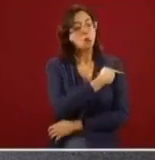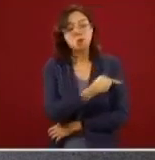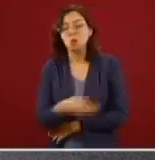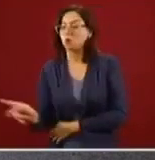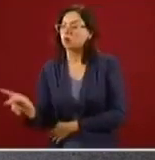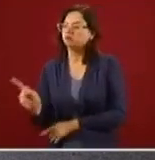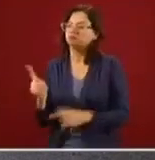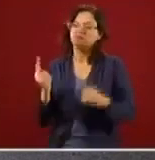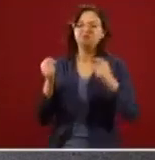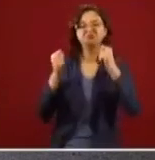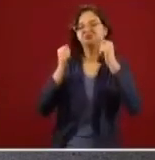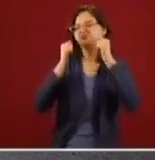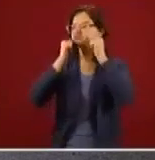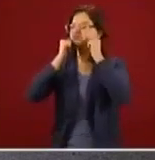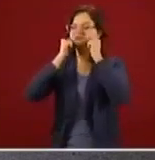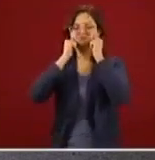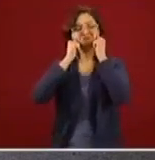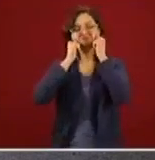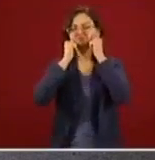ellos